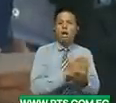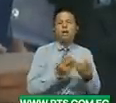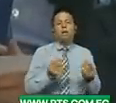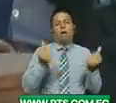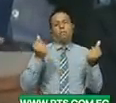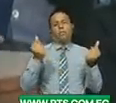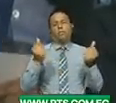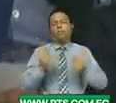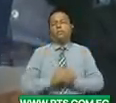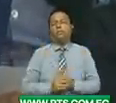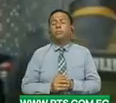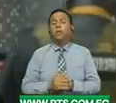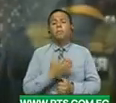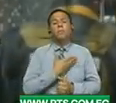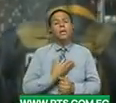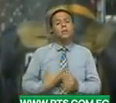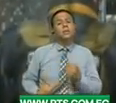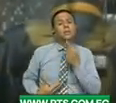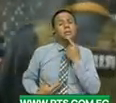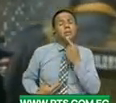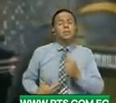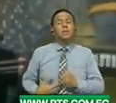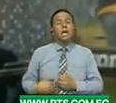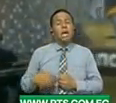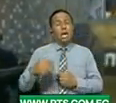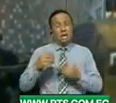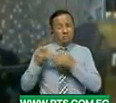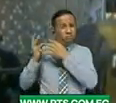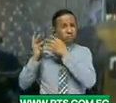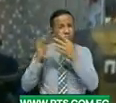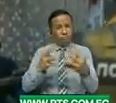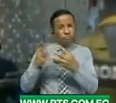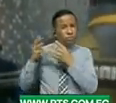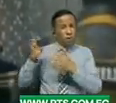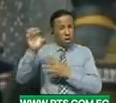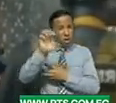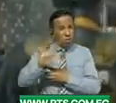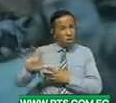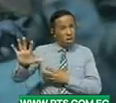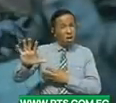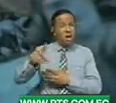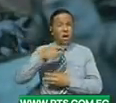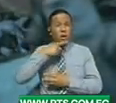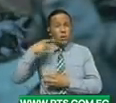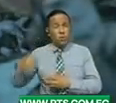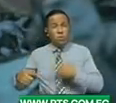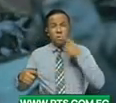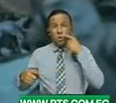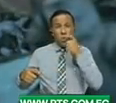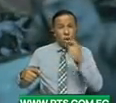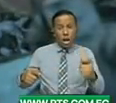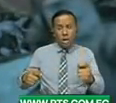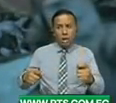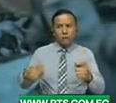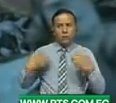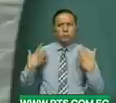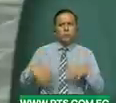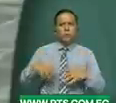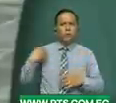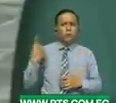el presidente, la guerra entre Rusia y Ucrania es un tema de preocupación para la economía